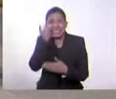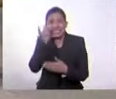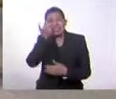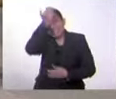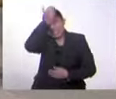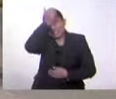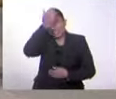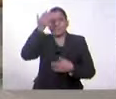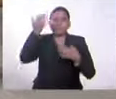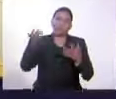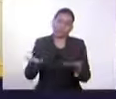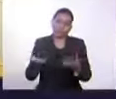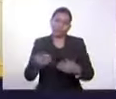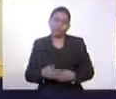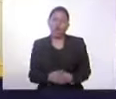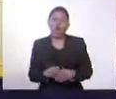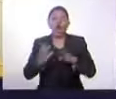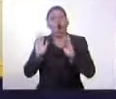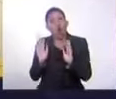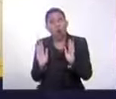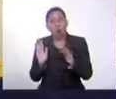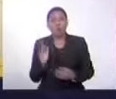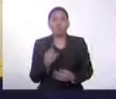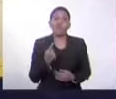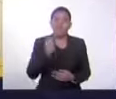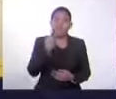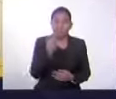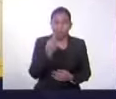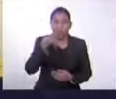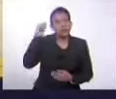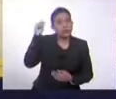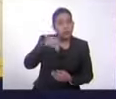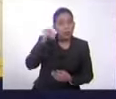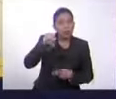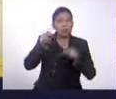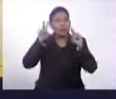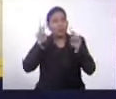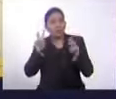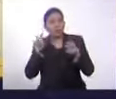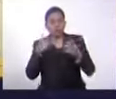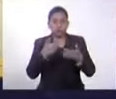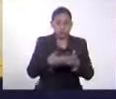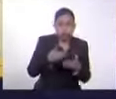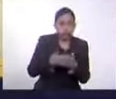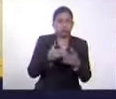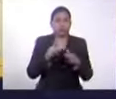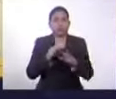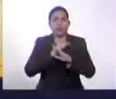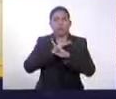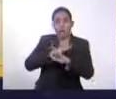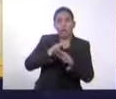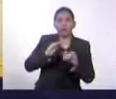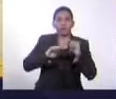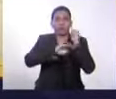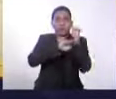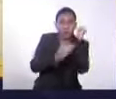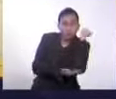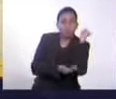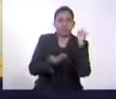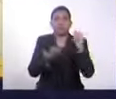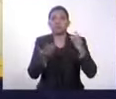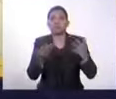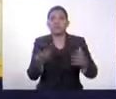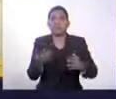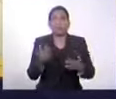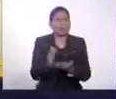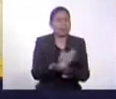también hablamos de la falta de educación sexual y reproductiva, que es tan importante para nuestras niñas y